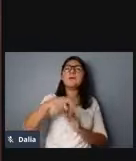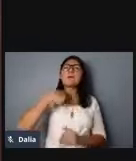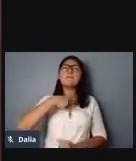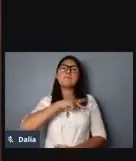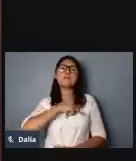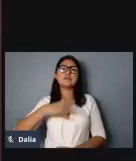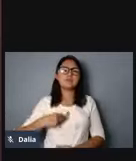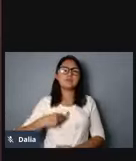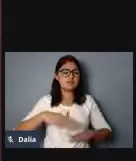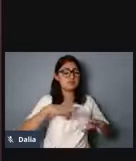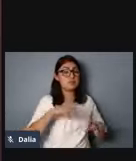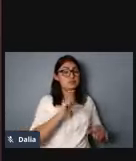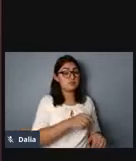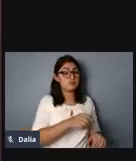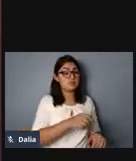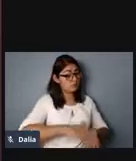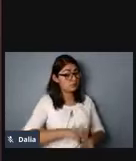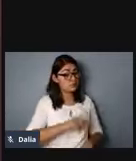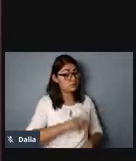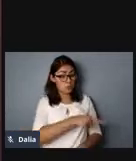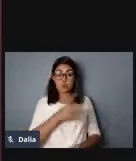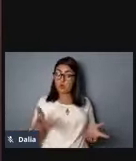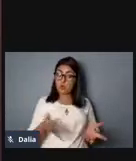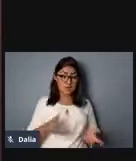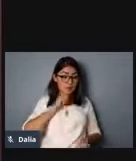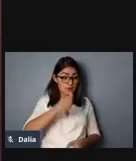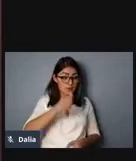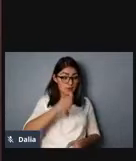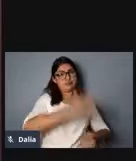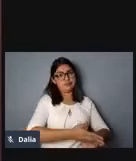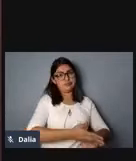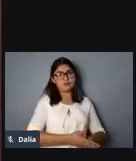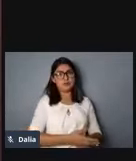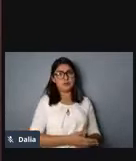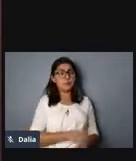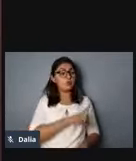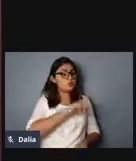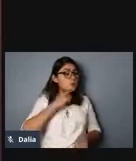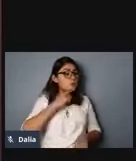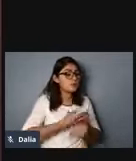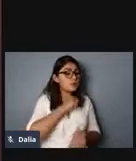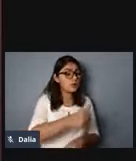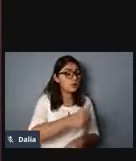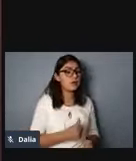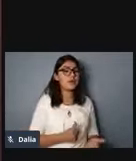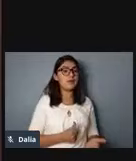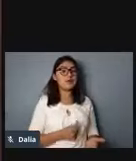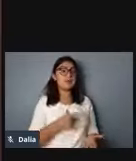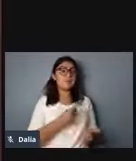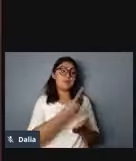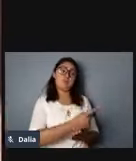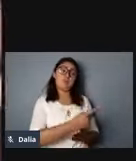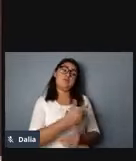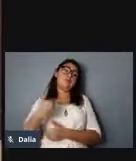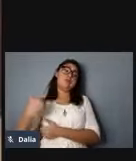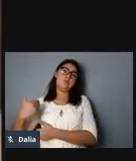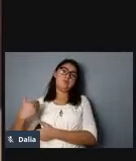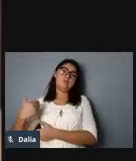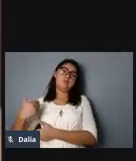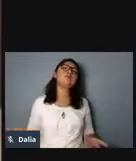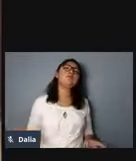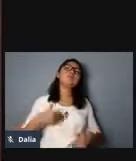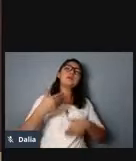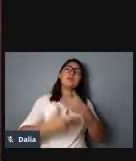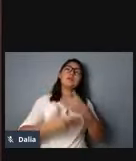o con premios, no va a haber un resultado que fructifique, que sea a